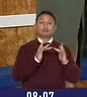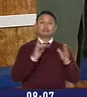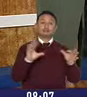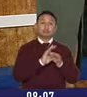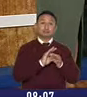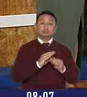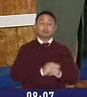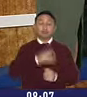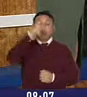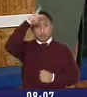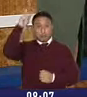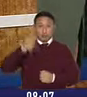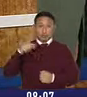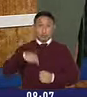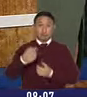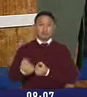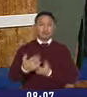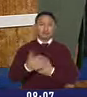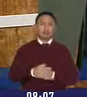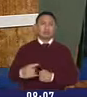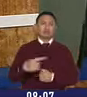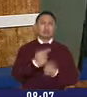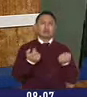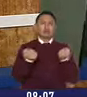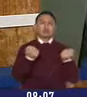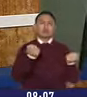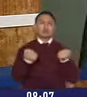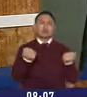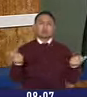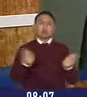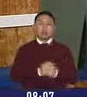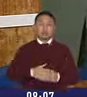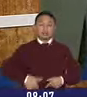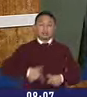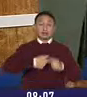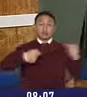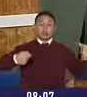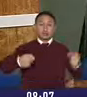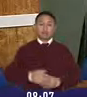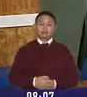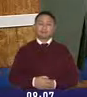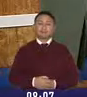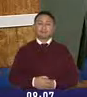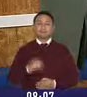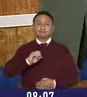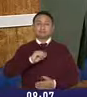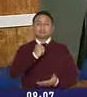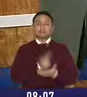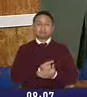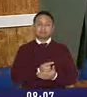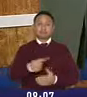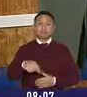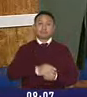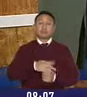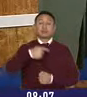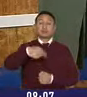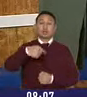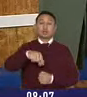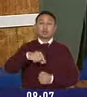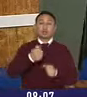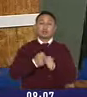Priscila Cadena. Ella nos tiene un informe acerca de los operativos de control de armas blancas, Dianita. Así es, se encuentra en la parada de Quitumbe de